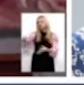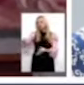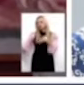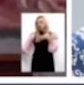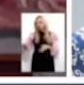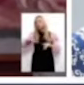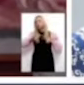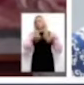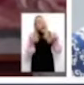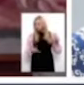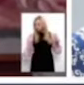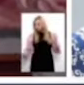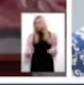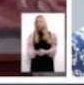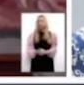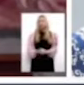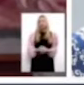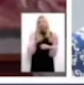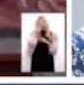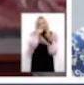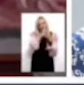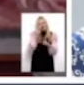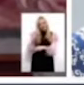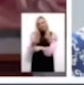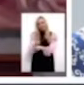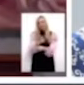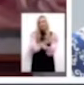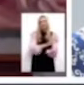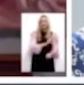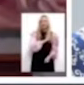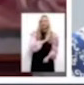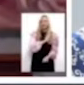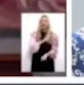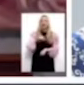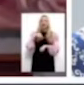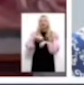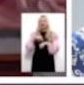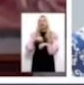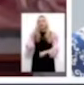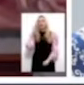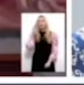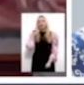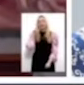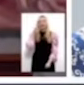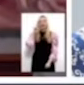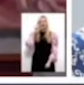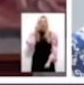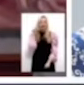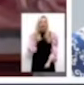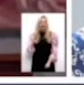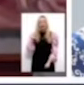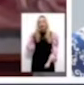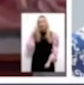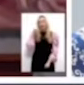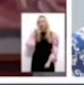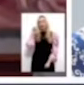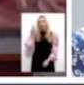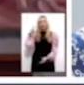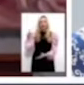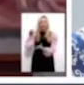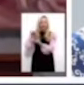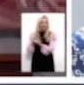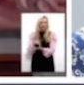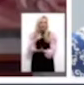carrera para los funcionarios judiciales y reformas a otros 5 leyes que tienen que ver con el